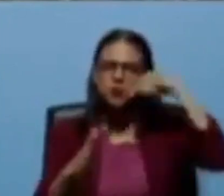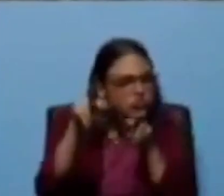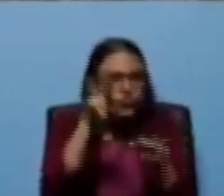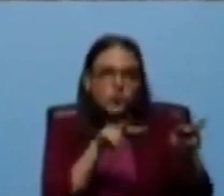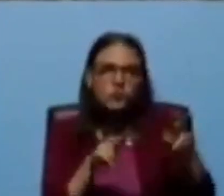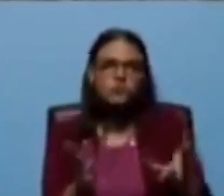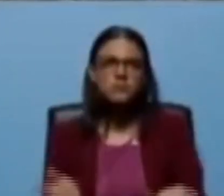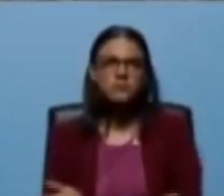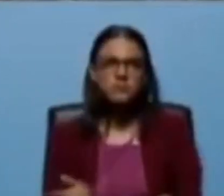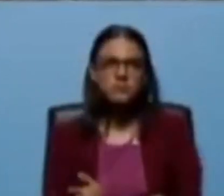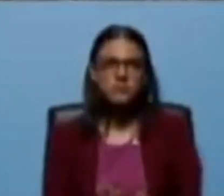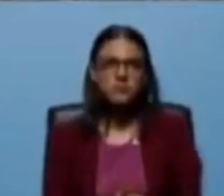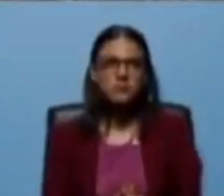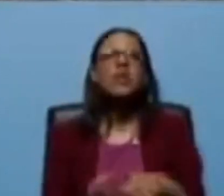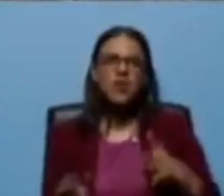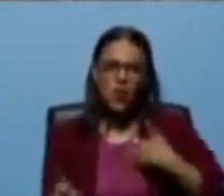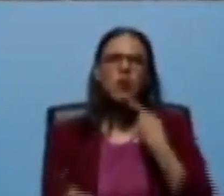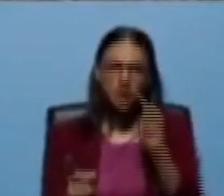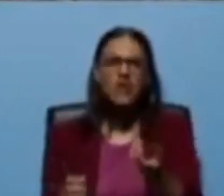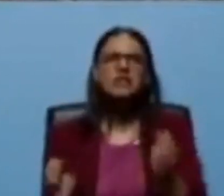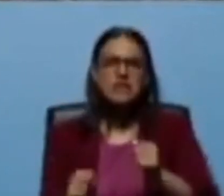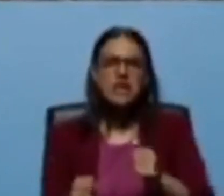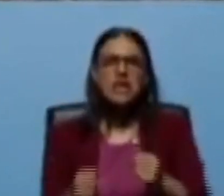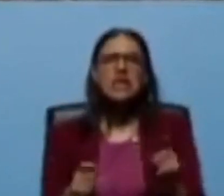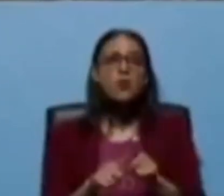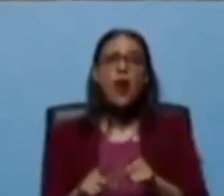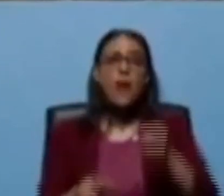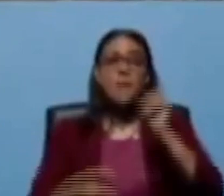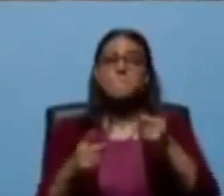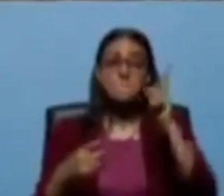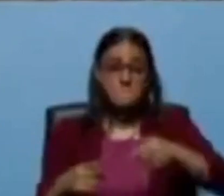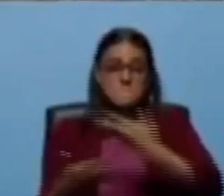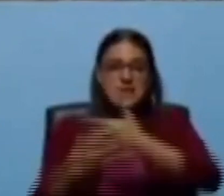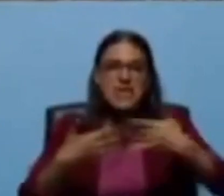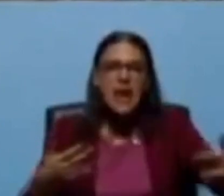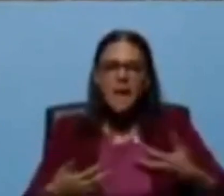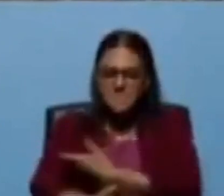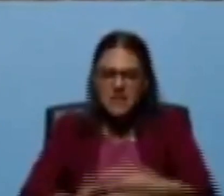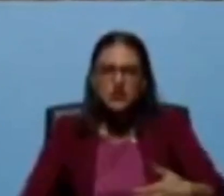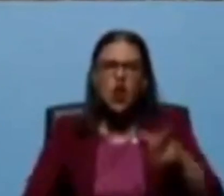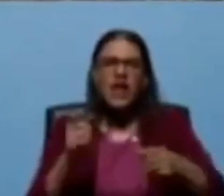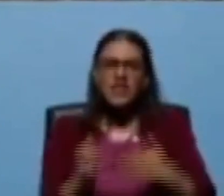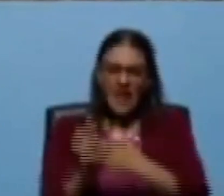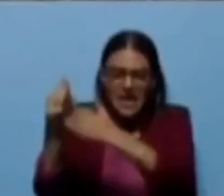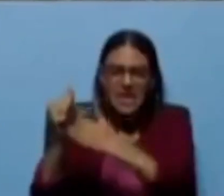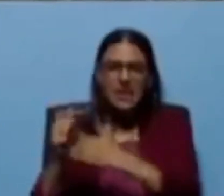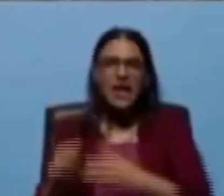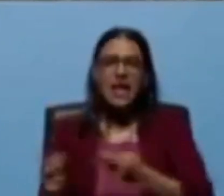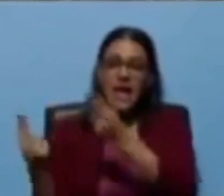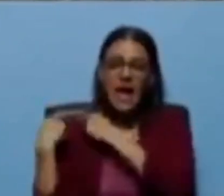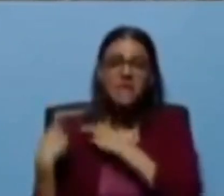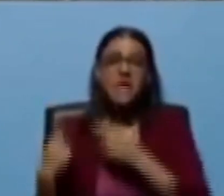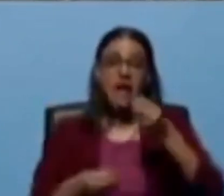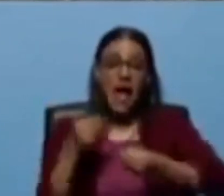promover acciones violentas contra su gobierno en todo caso a ver creo que está acusando directamente a Mark